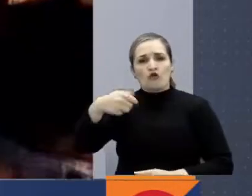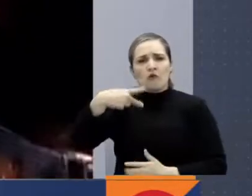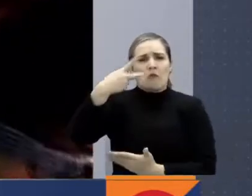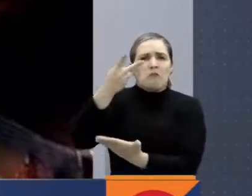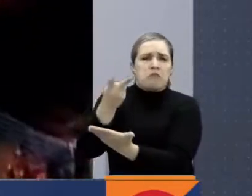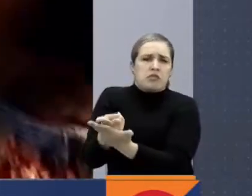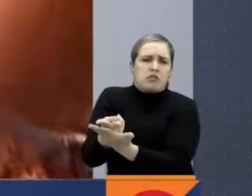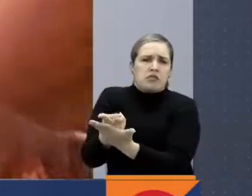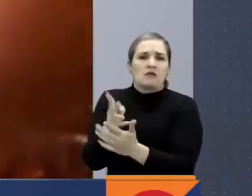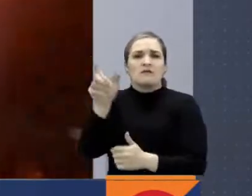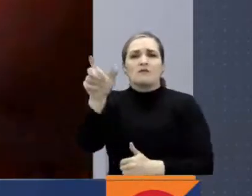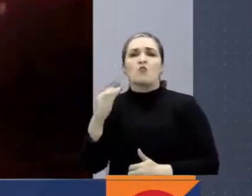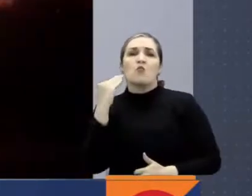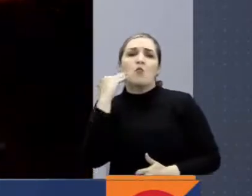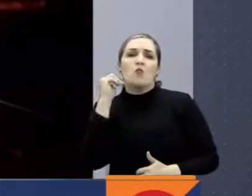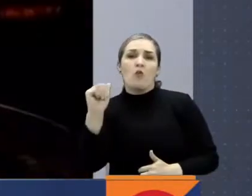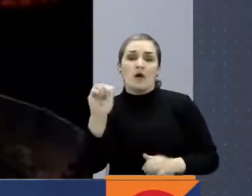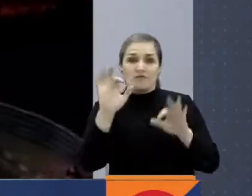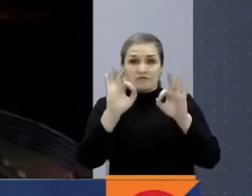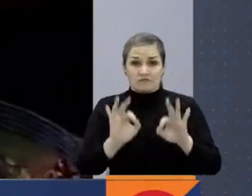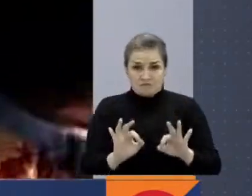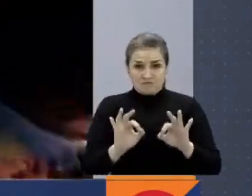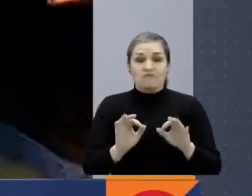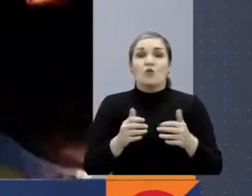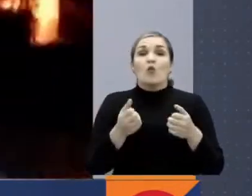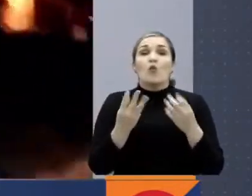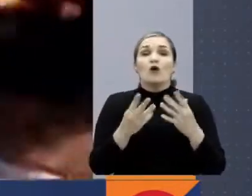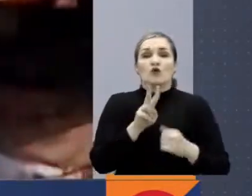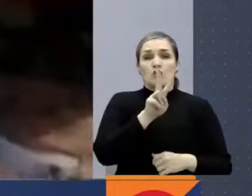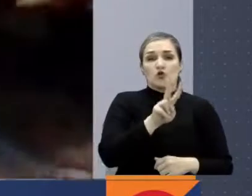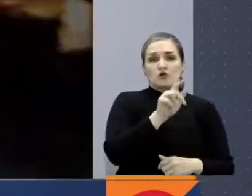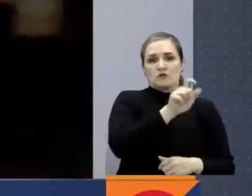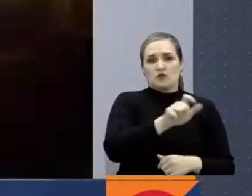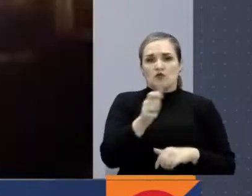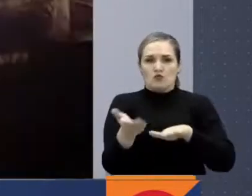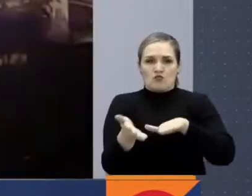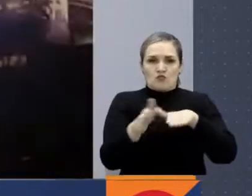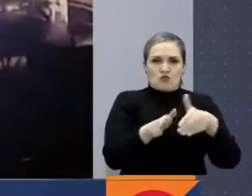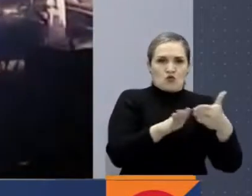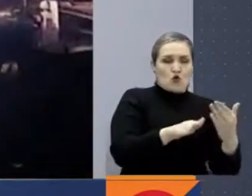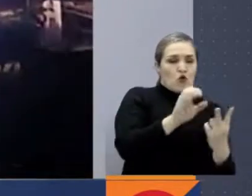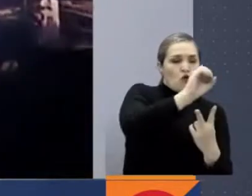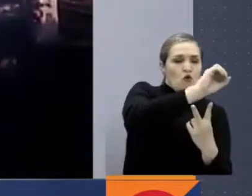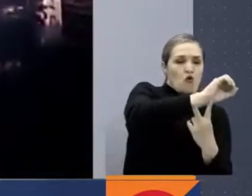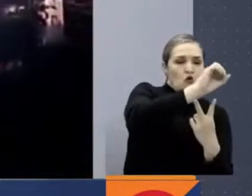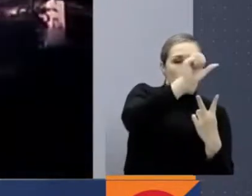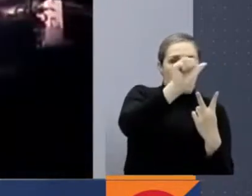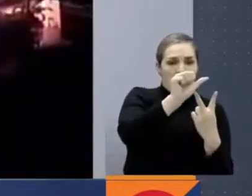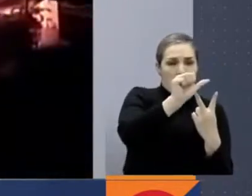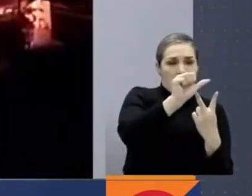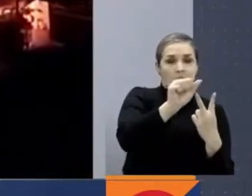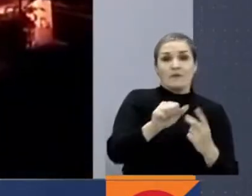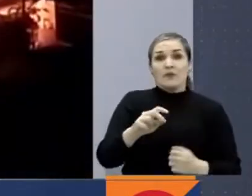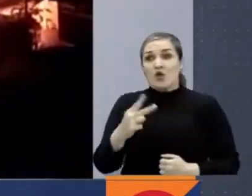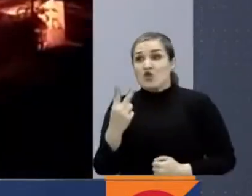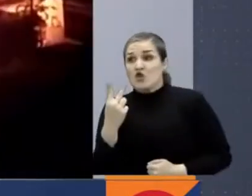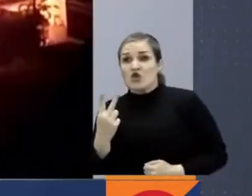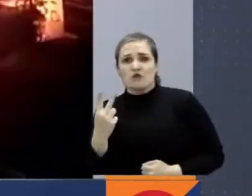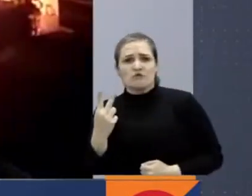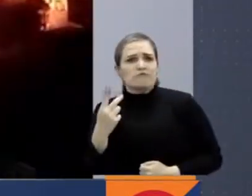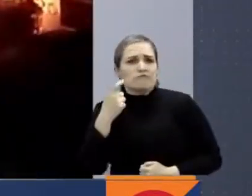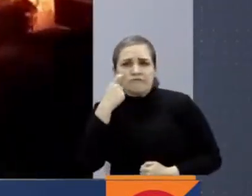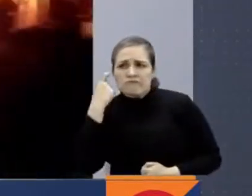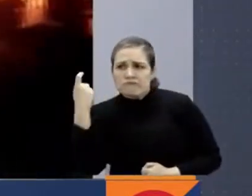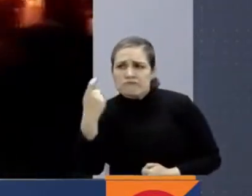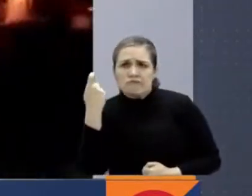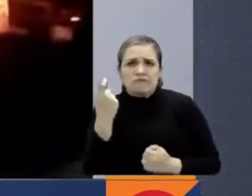una mujer, dejando así el saldo, como usted lo acaba de decir, 2 personas fallecidas, un hombre y una mujer, y 2 personas más que aún no han logrado